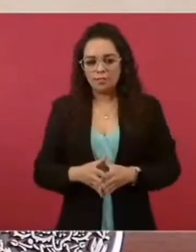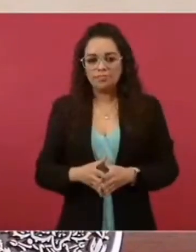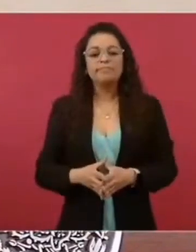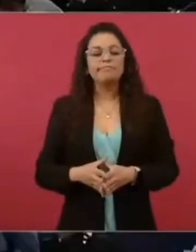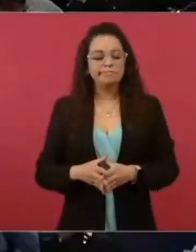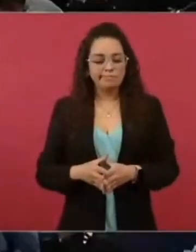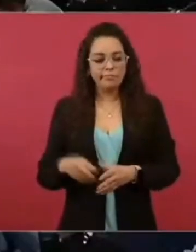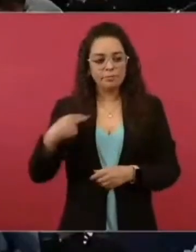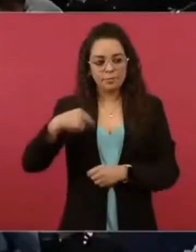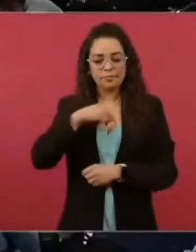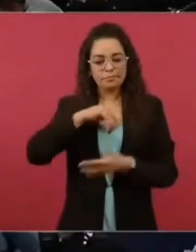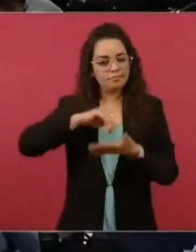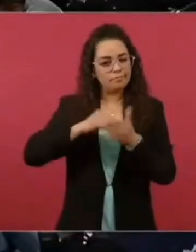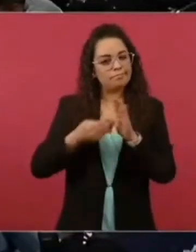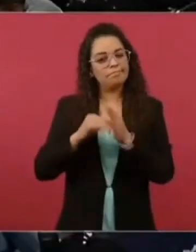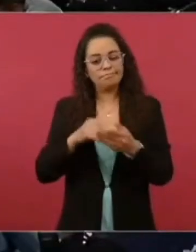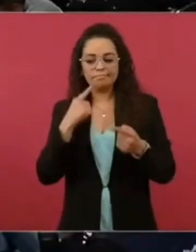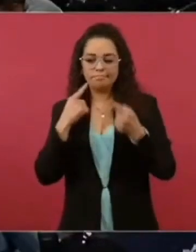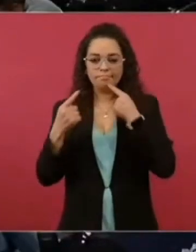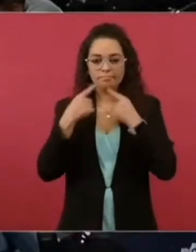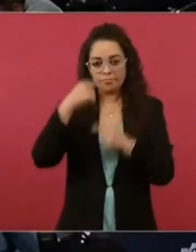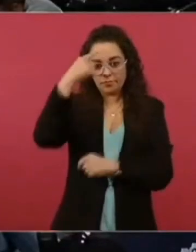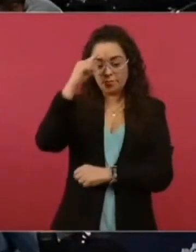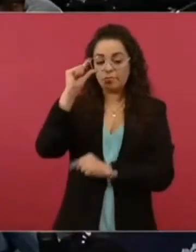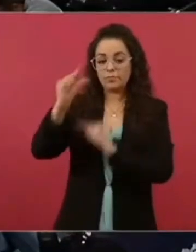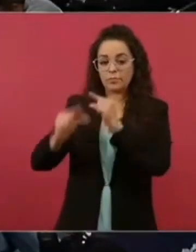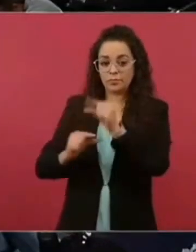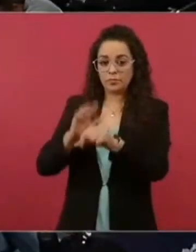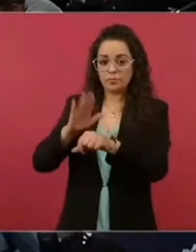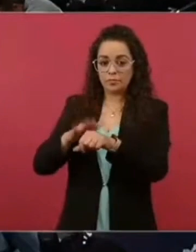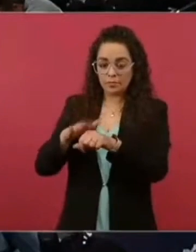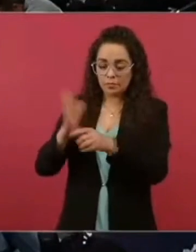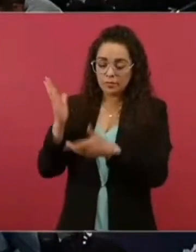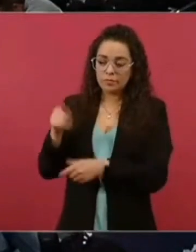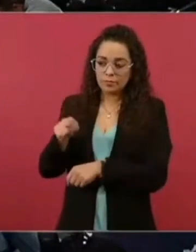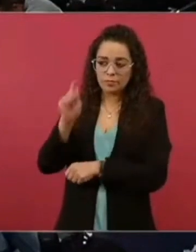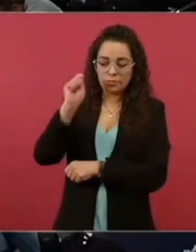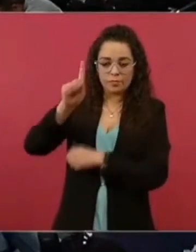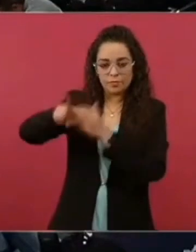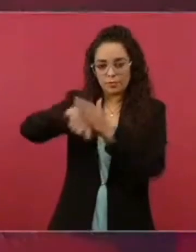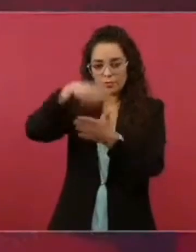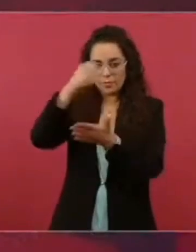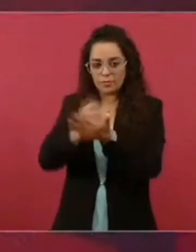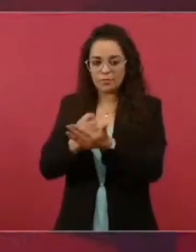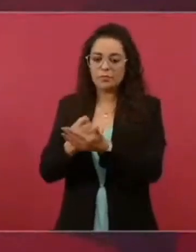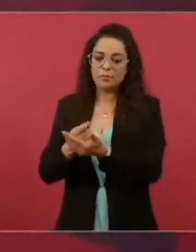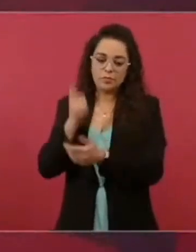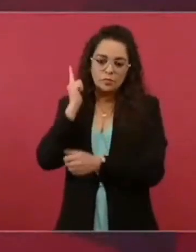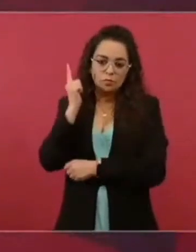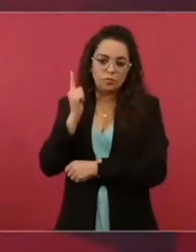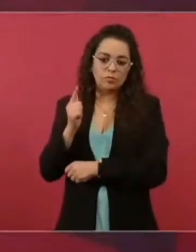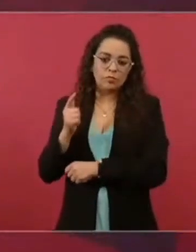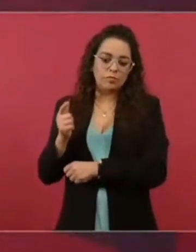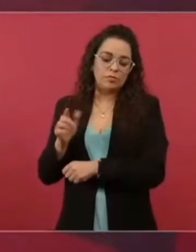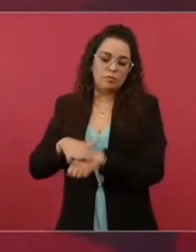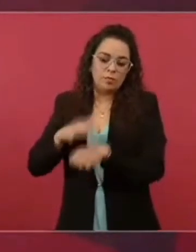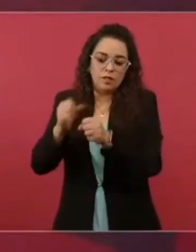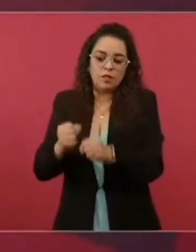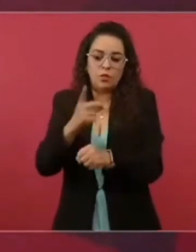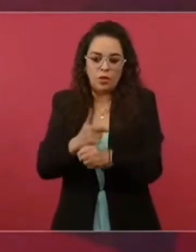en Tamaulipas. Ahí la gran ventaja que tenemos es que el